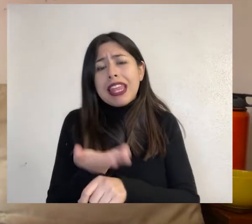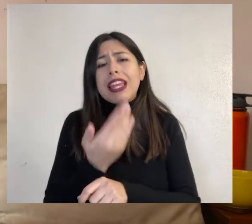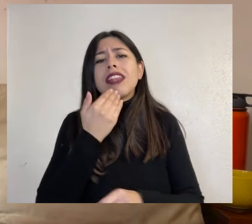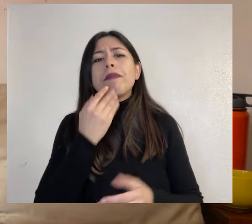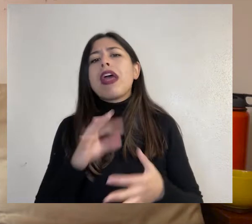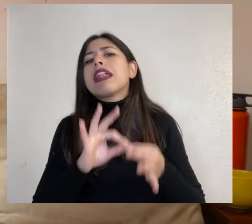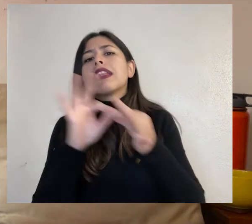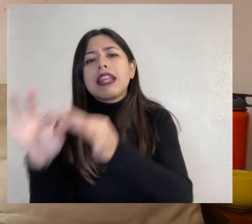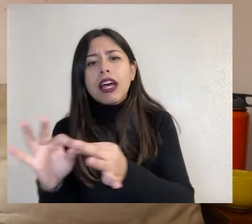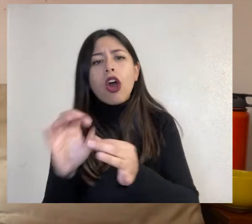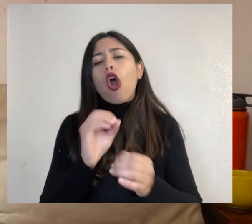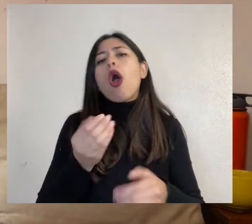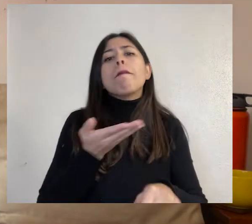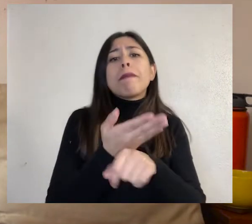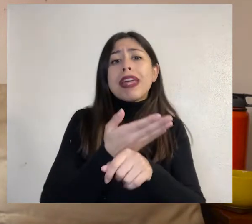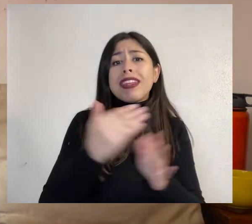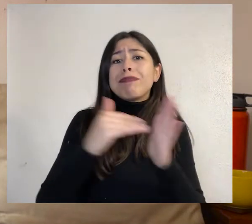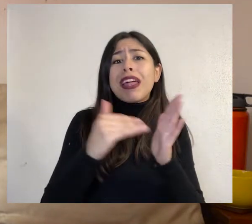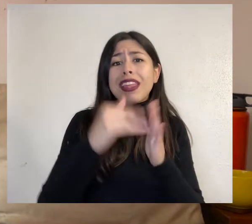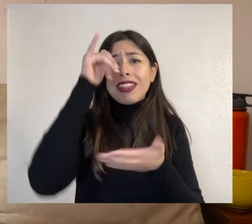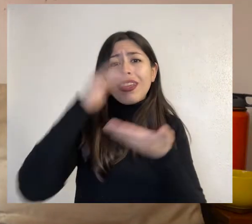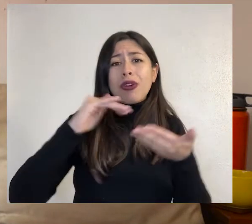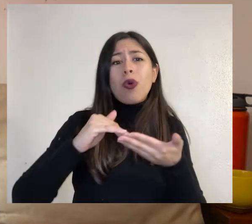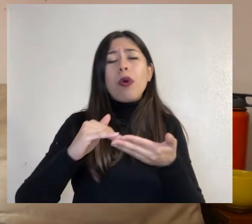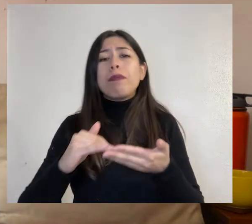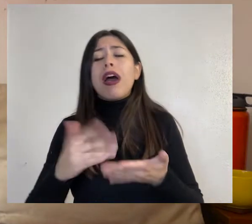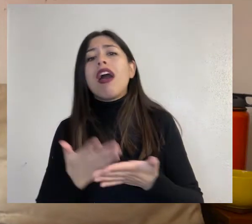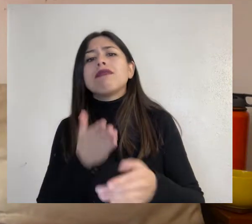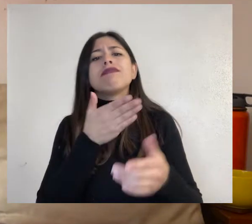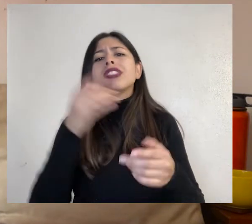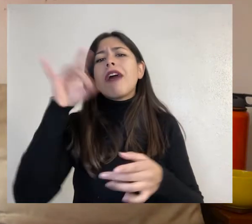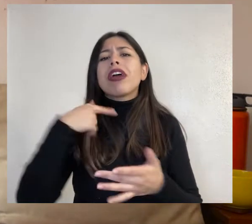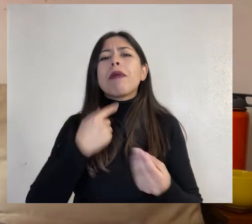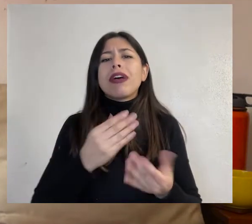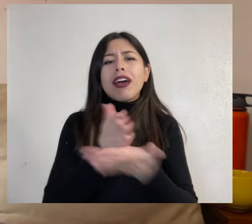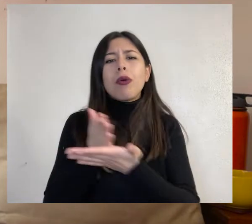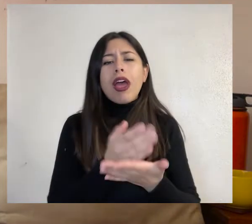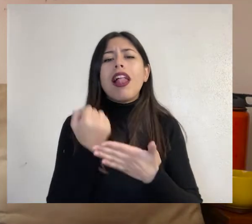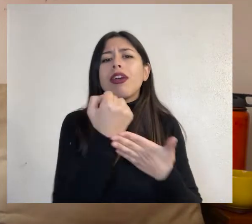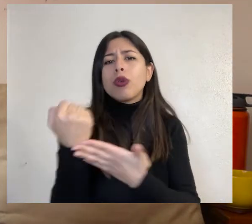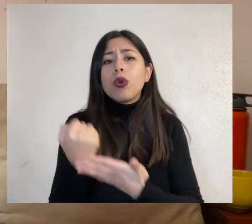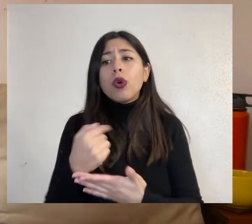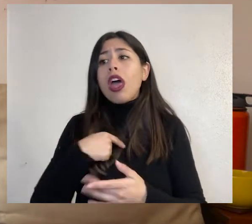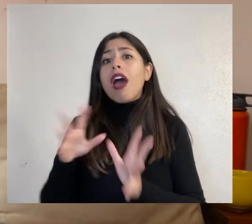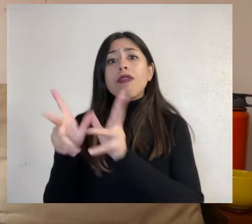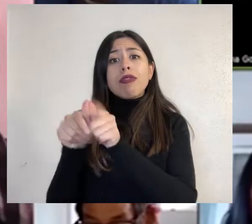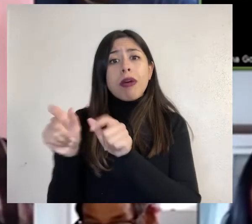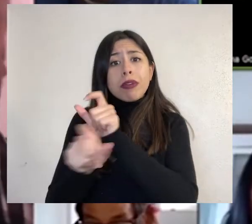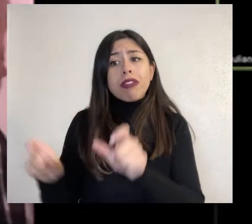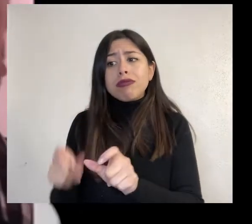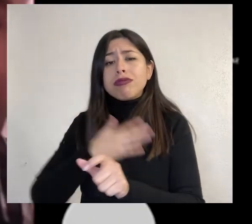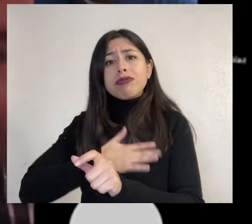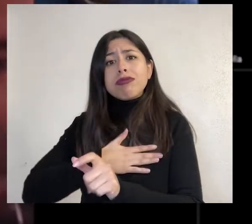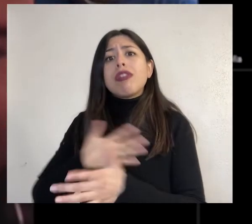dar las gracias, averiguar lugares de apoyo en tu barrio o escuela, acompañar a tu familia y seres significativos y pasar tiempo con